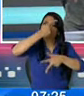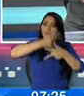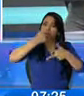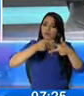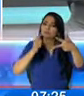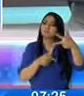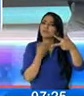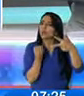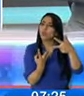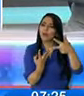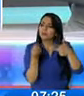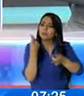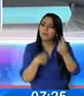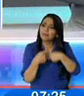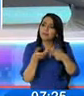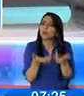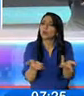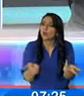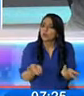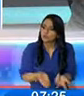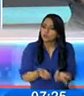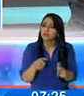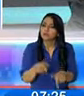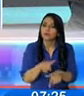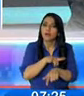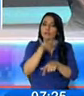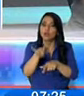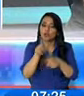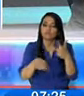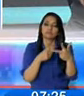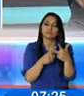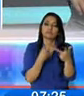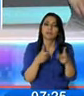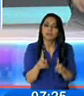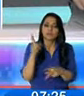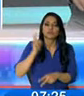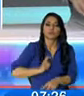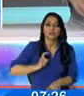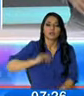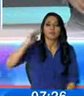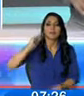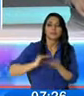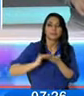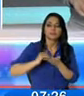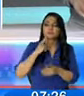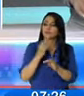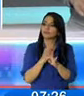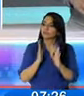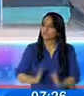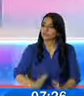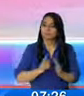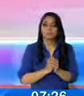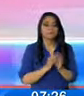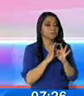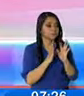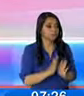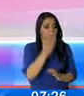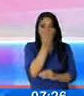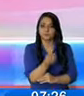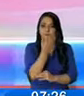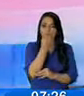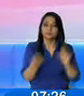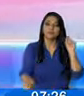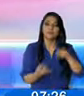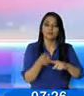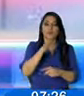ascienden la venta de bienes inmuebles del avión y también el recorte de salarios a los altos funcionarios Verito amigos Buenos días hasta